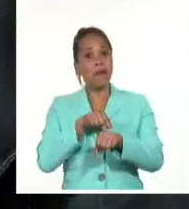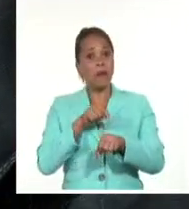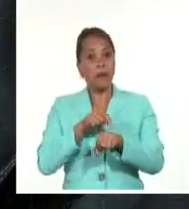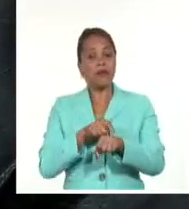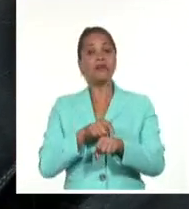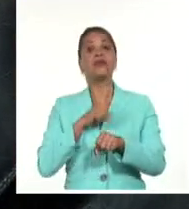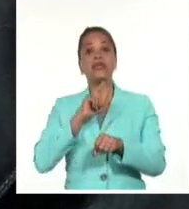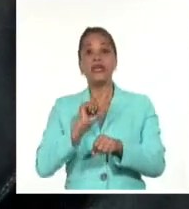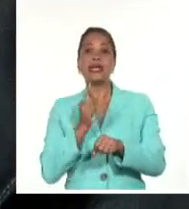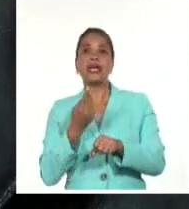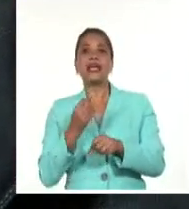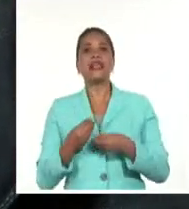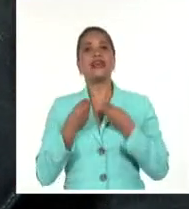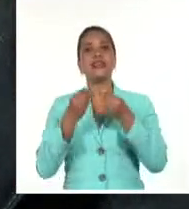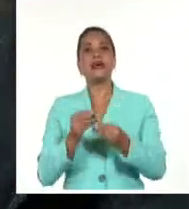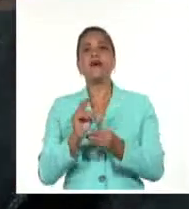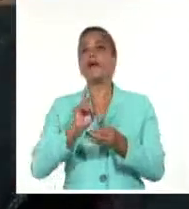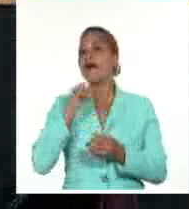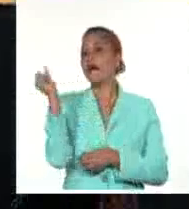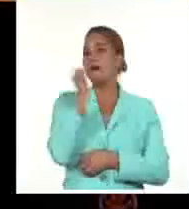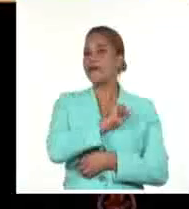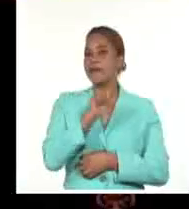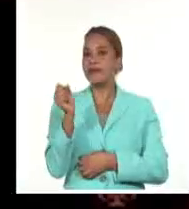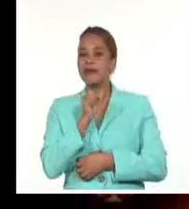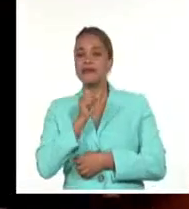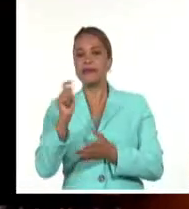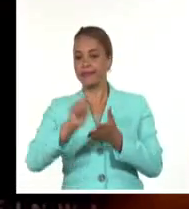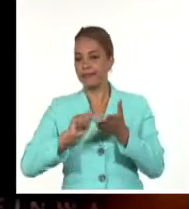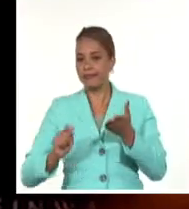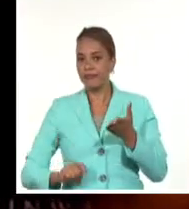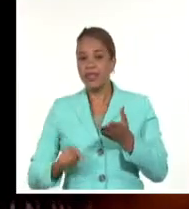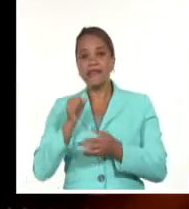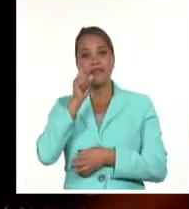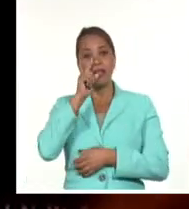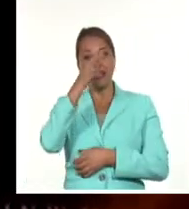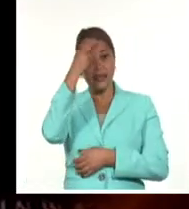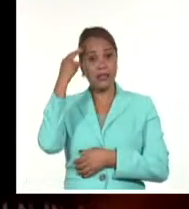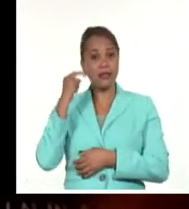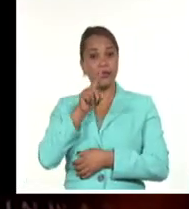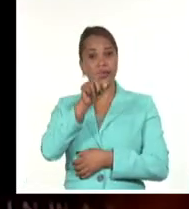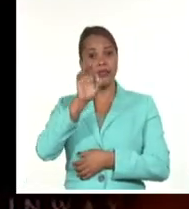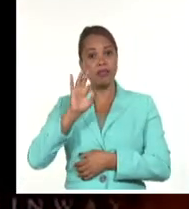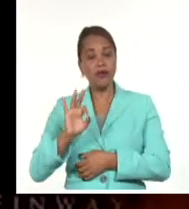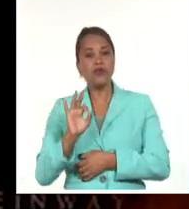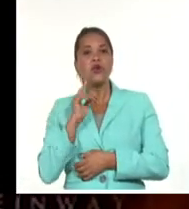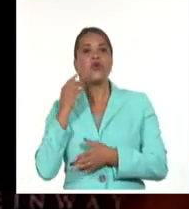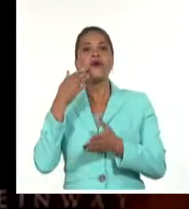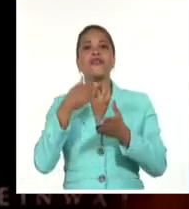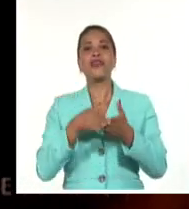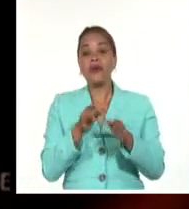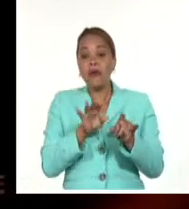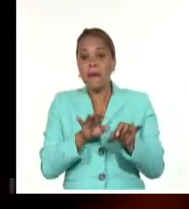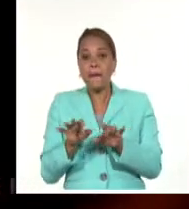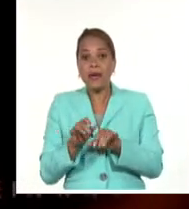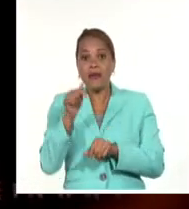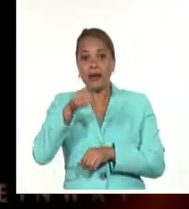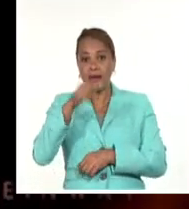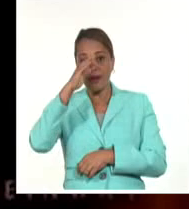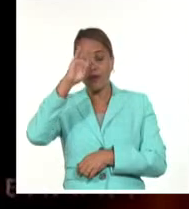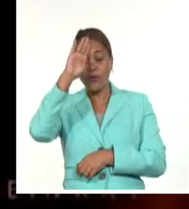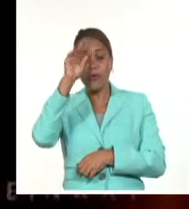a intérpretes y compositores fue a finales del propio siglo 18 cuando llegó el piano a cuba con los emigrantes